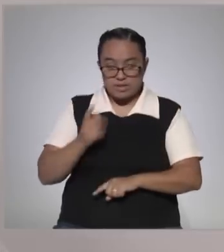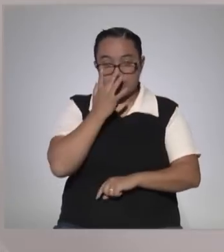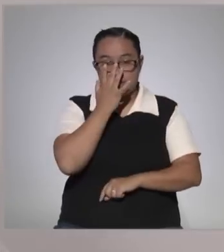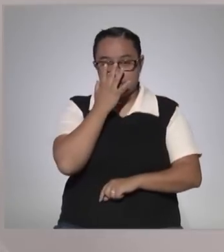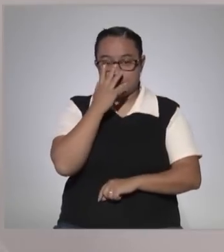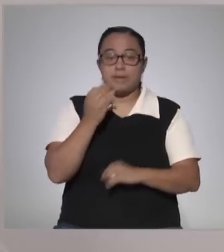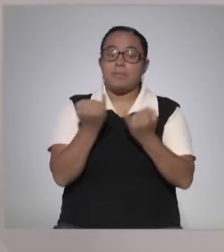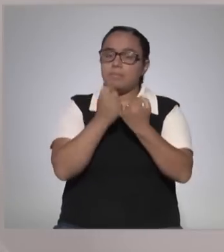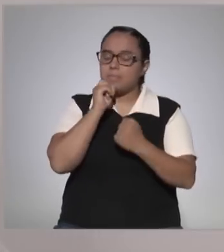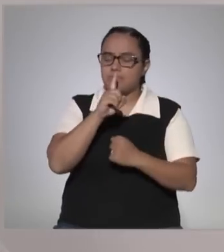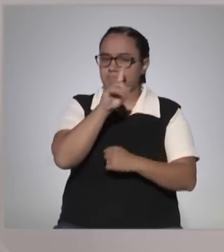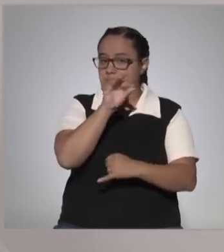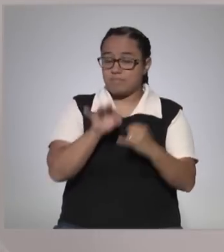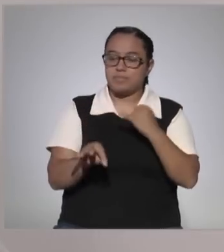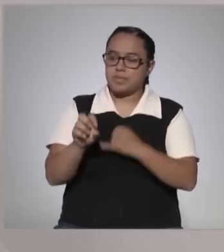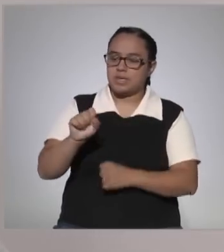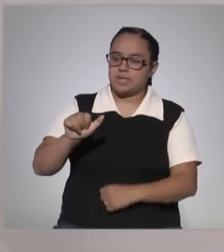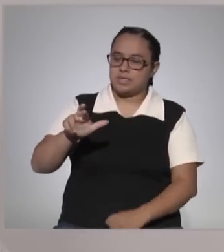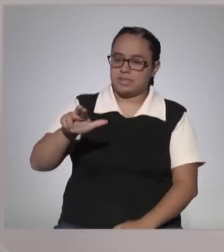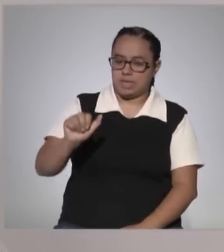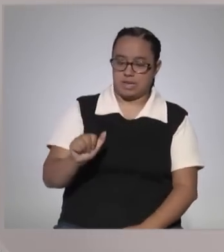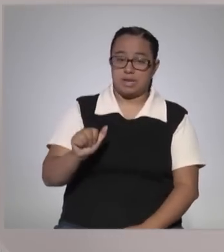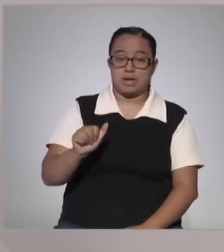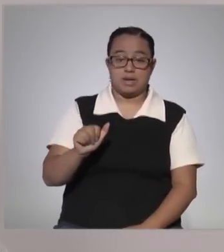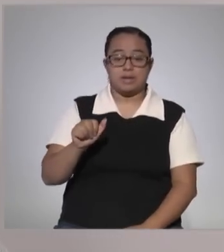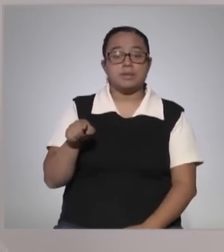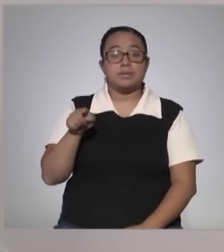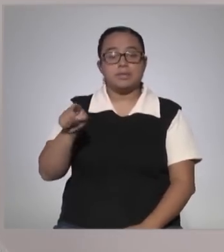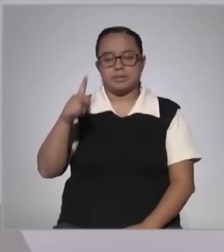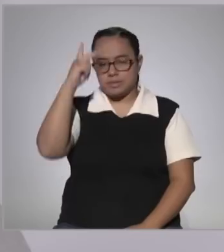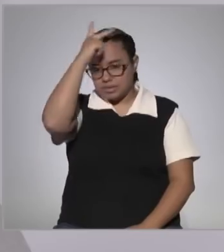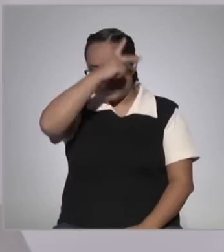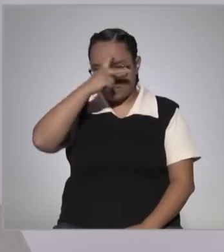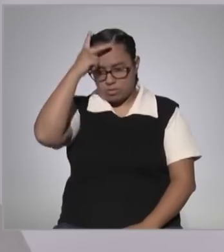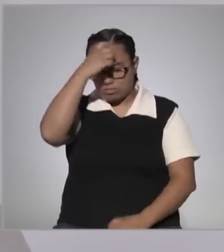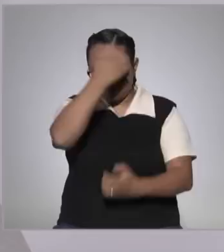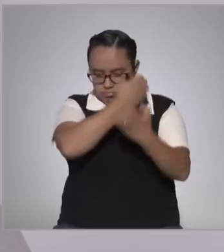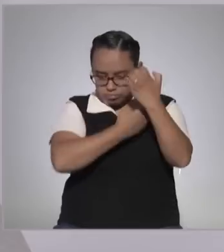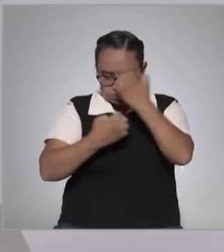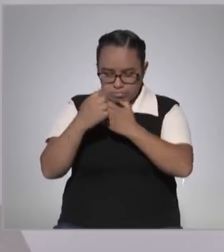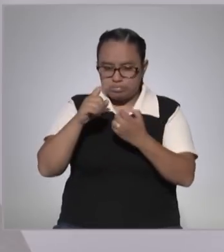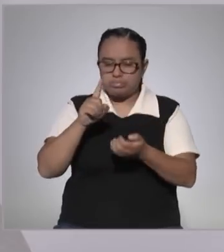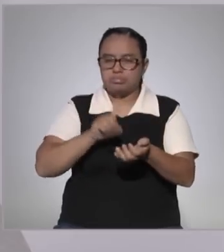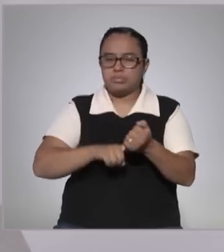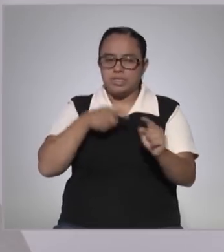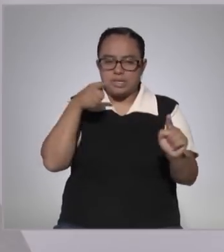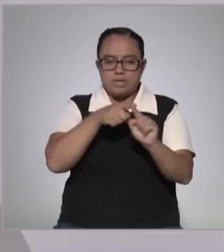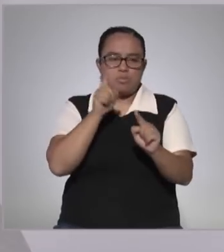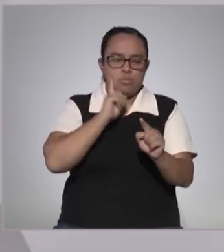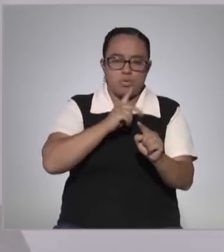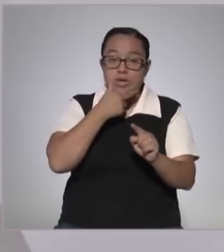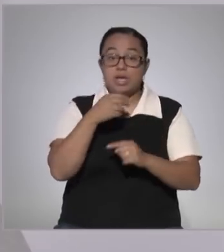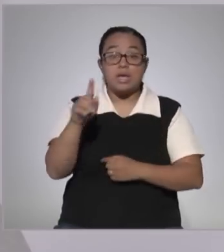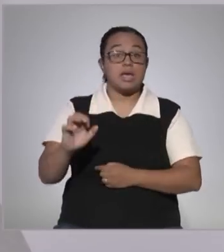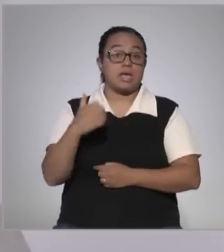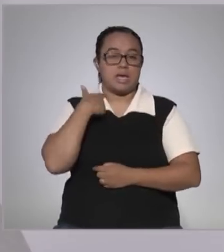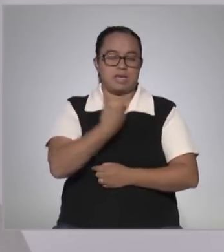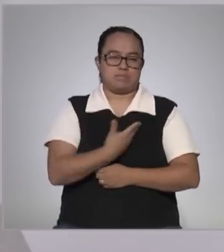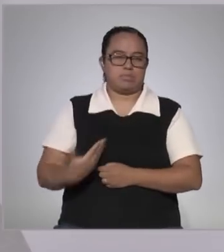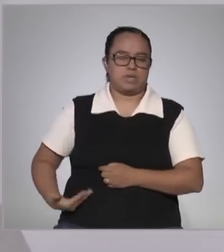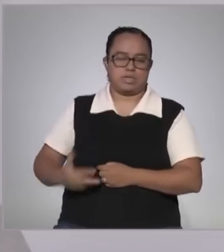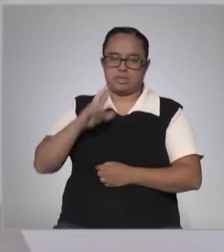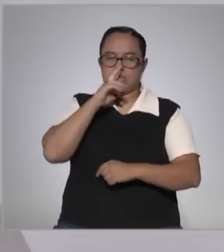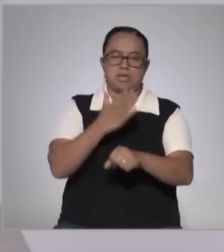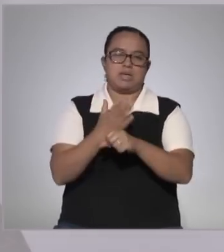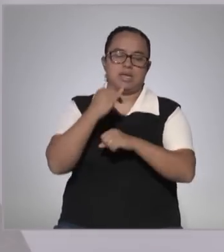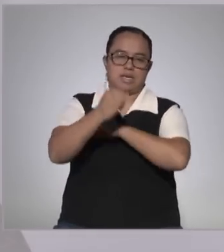finalmente recibimos en la conversación a Sara Beatriz Berumen Acuña, psicóloga y psicoanalista con estudios de género, es presidenta de la Asociación